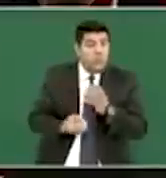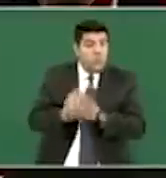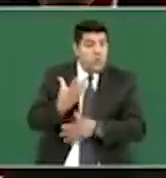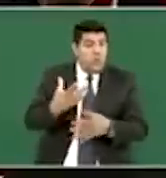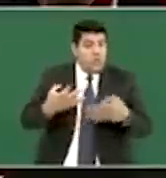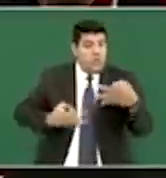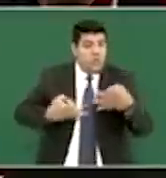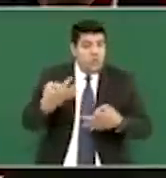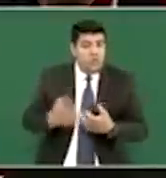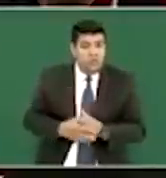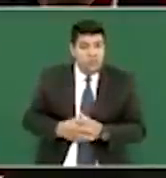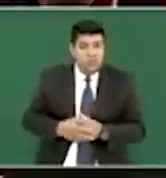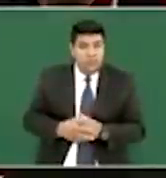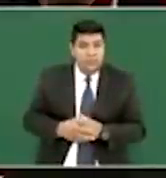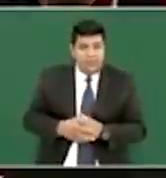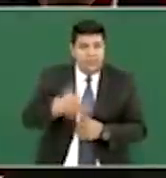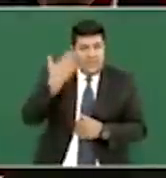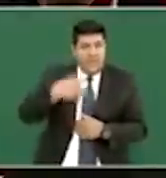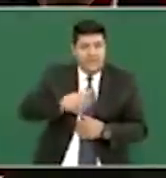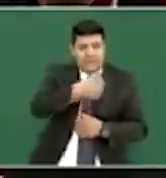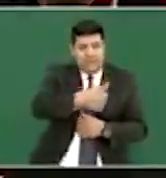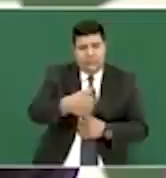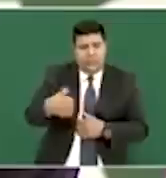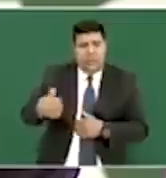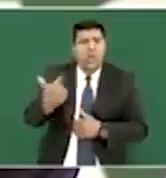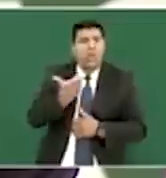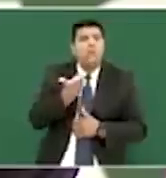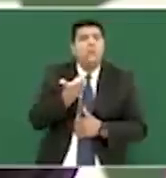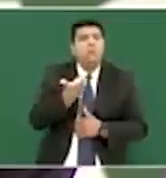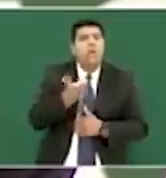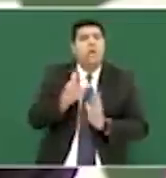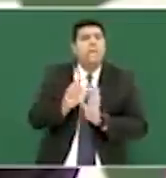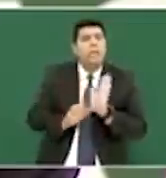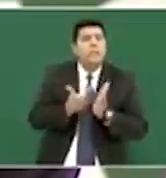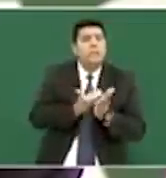18 magistrados. ¿Saben cuánto ganaban cada magistrado?